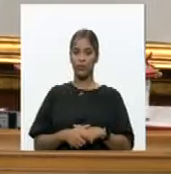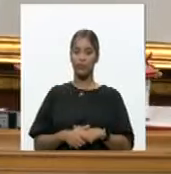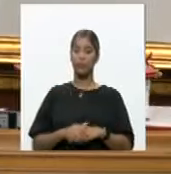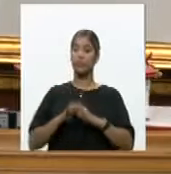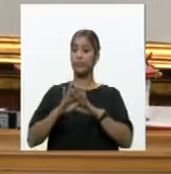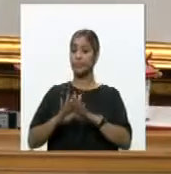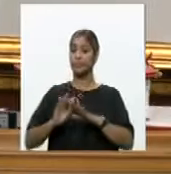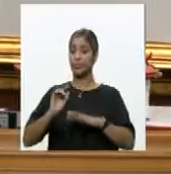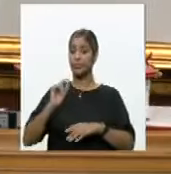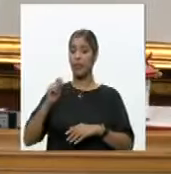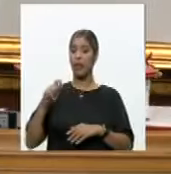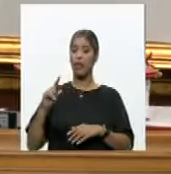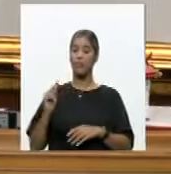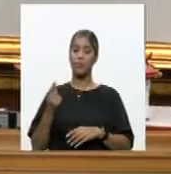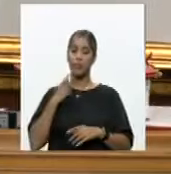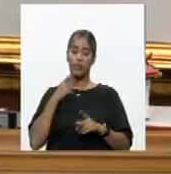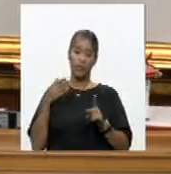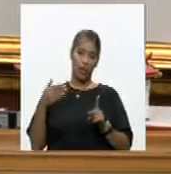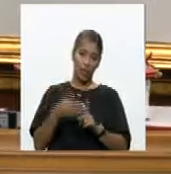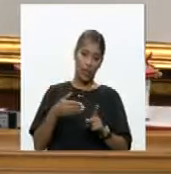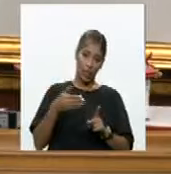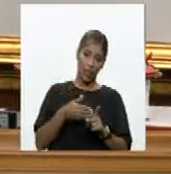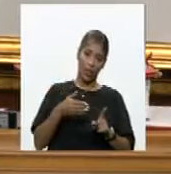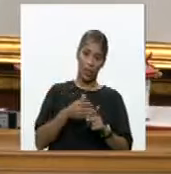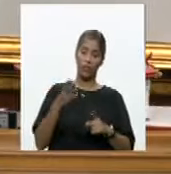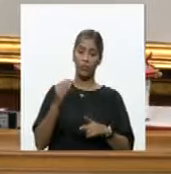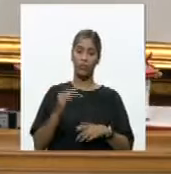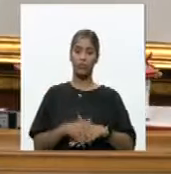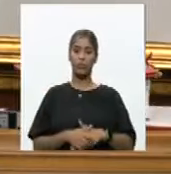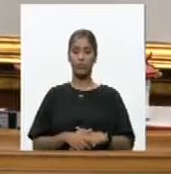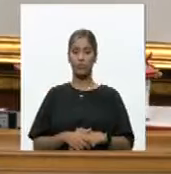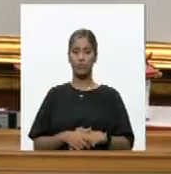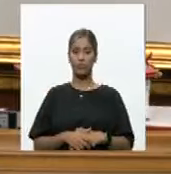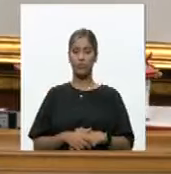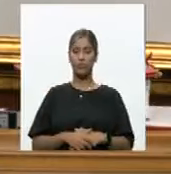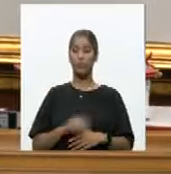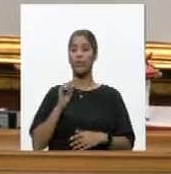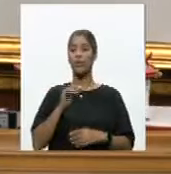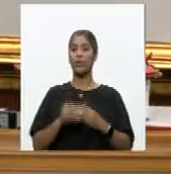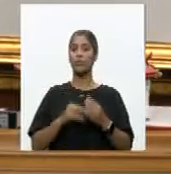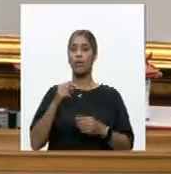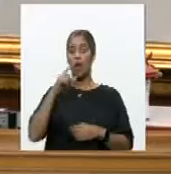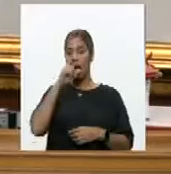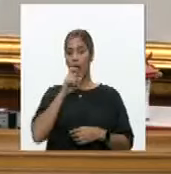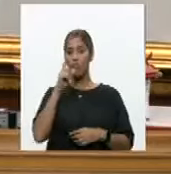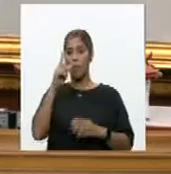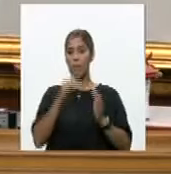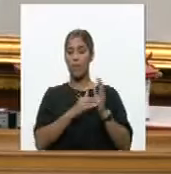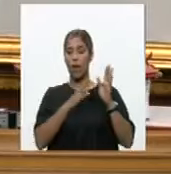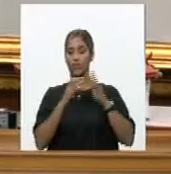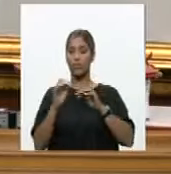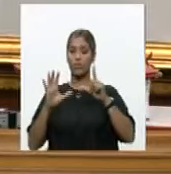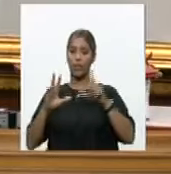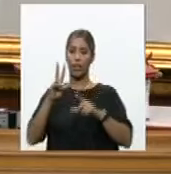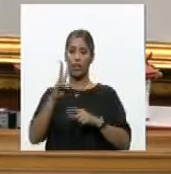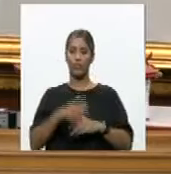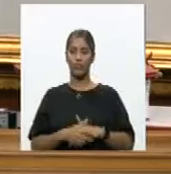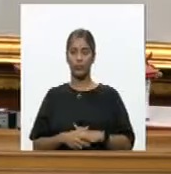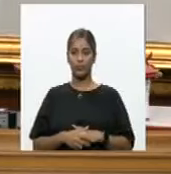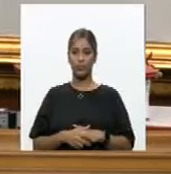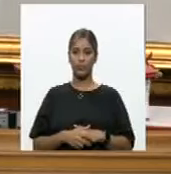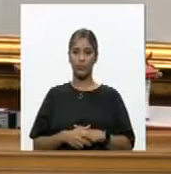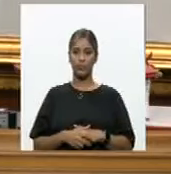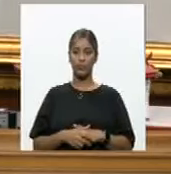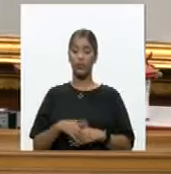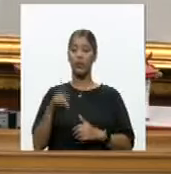Así que Ali Primera, perseguido como era, fue en el año 1972 a